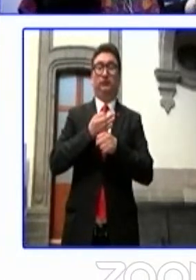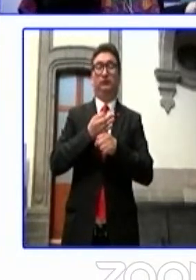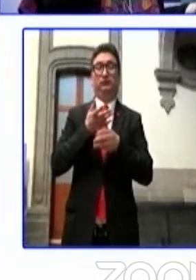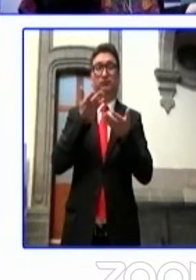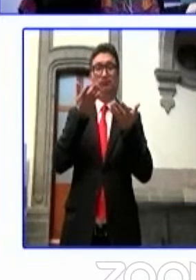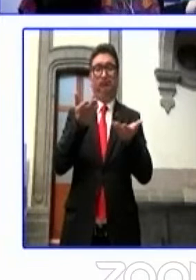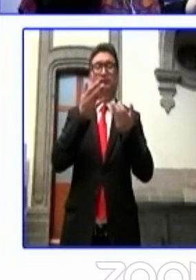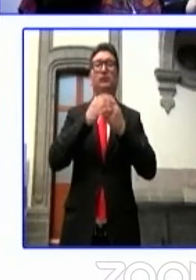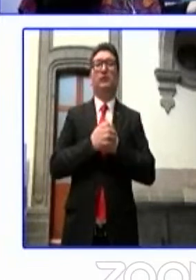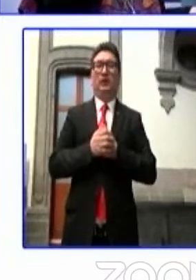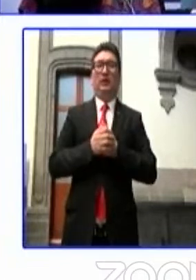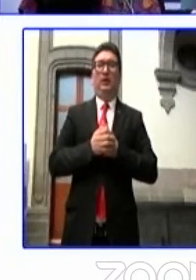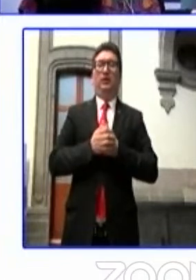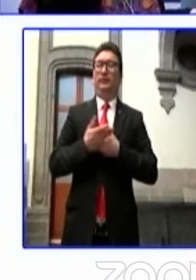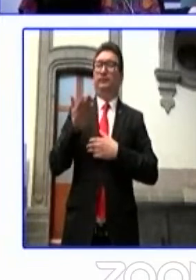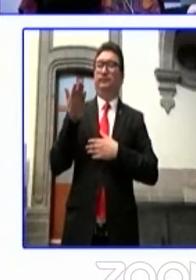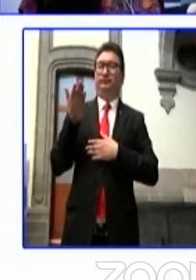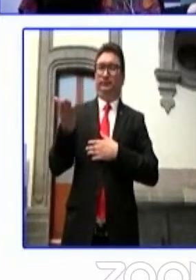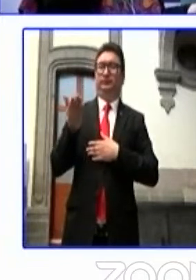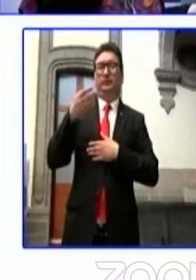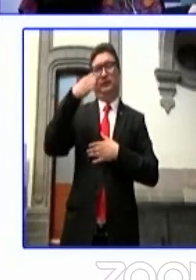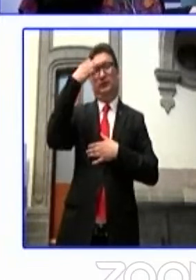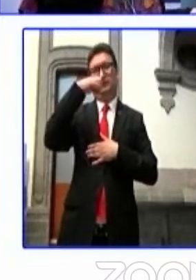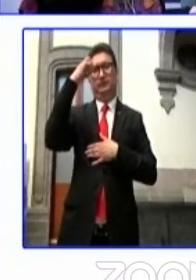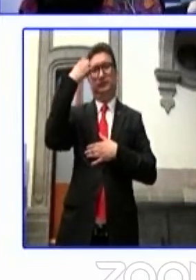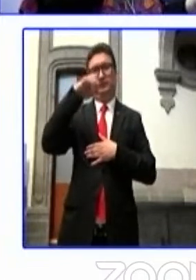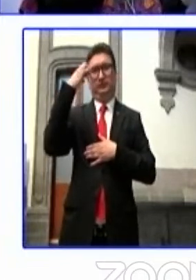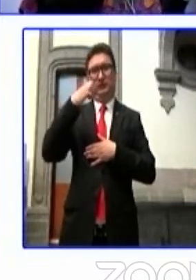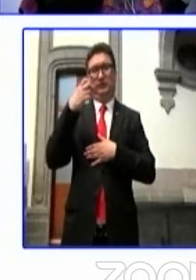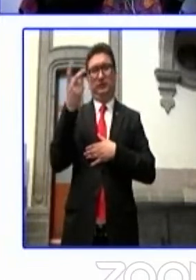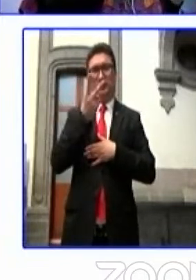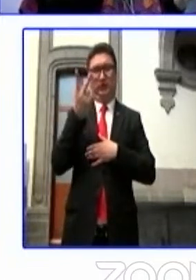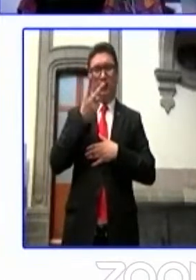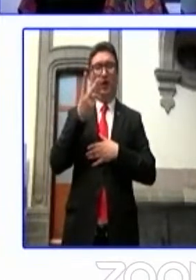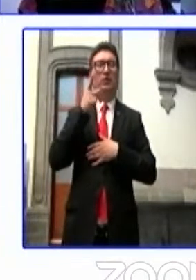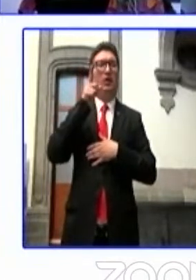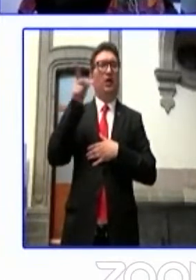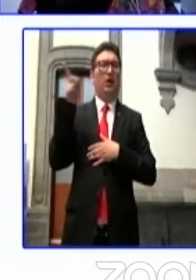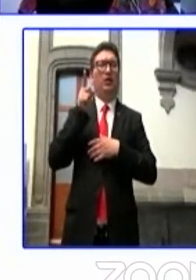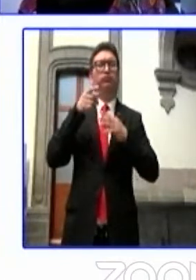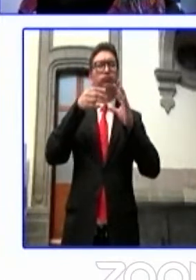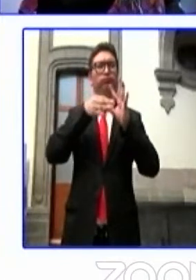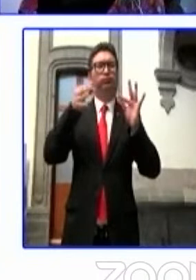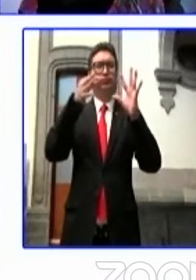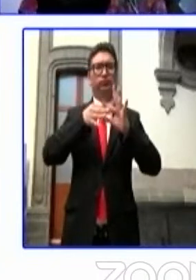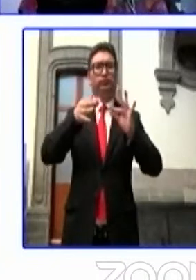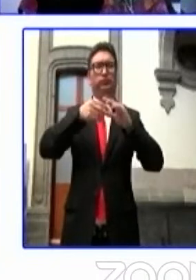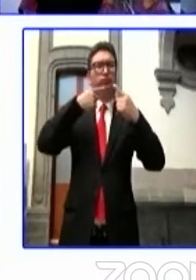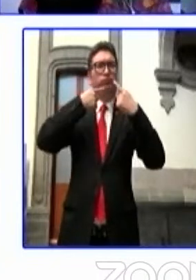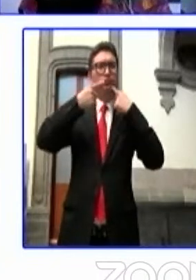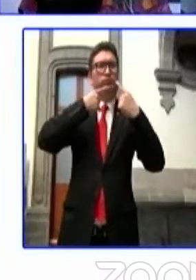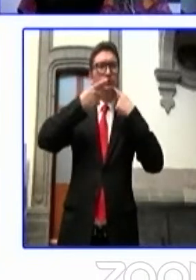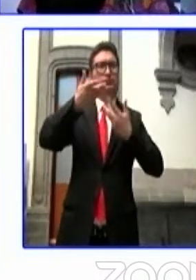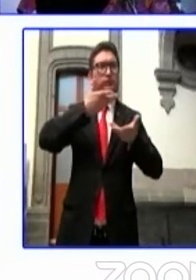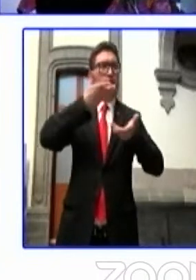dejarles en manos de nuestras expertas para que ellas puedan construir este diálogo